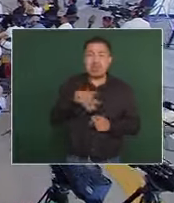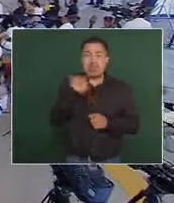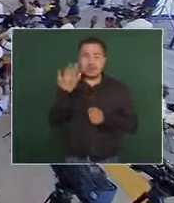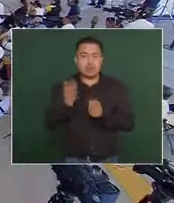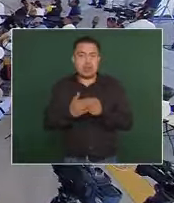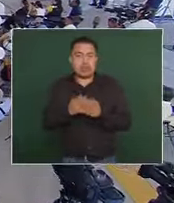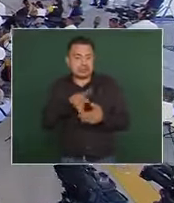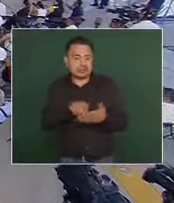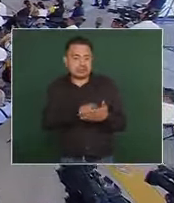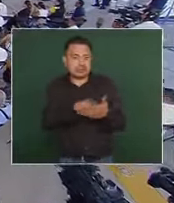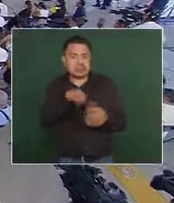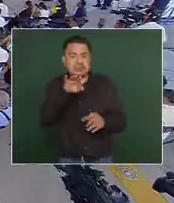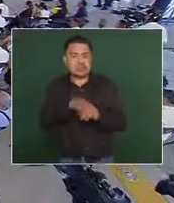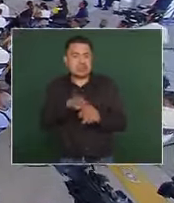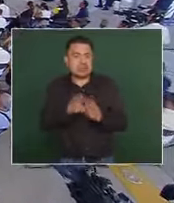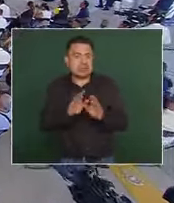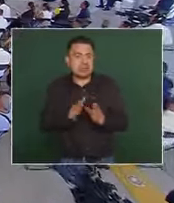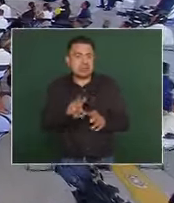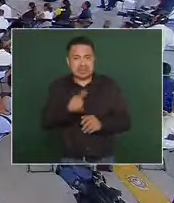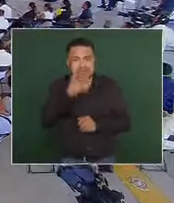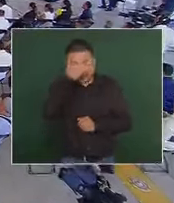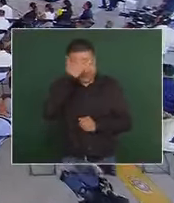elecciones,